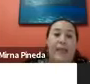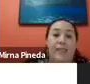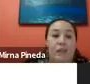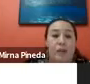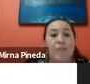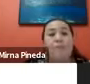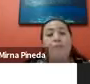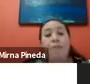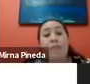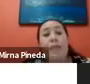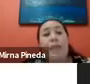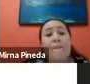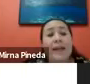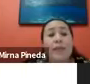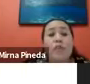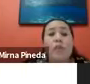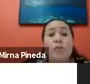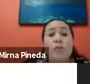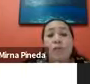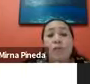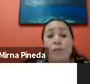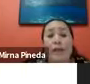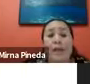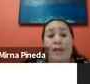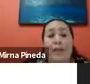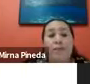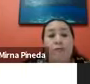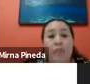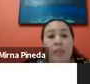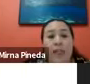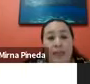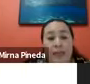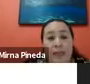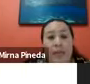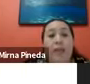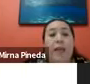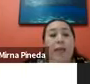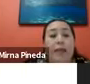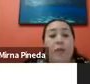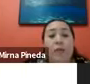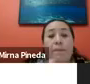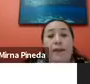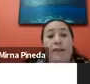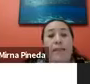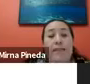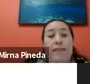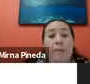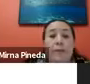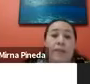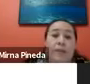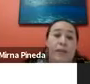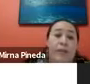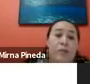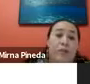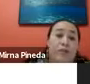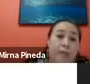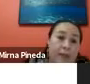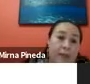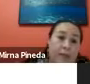cercana a la lesión, para que nosotros podamos volver a tener funcionalidad. La otra parte, que es la